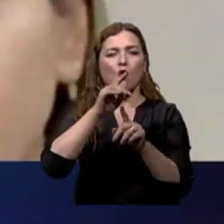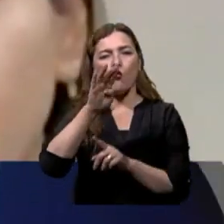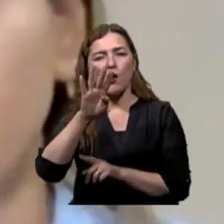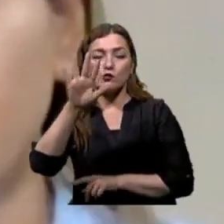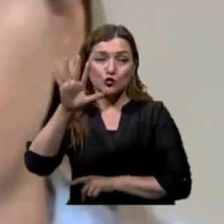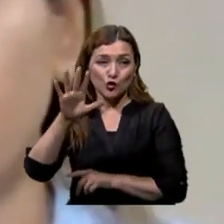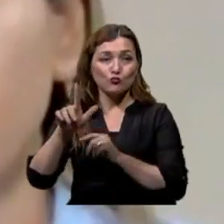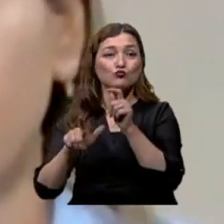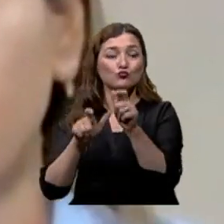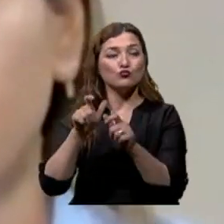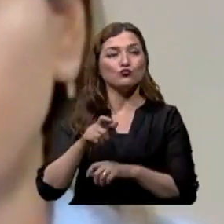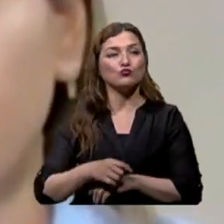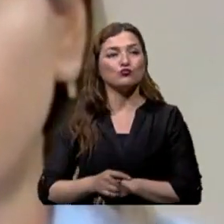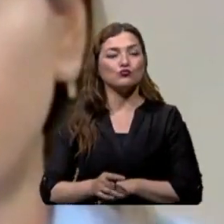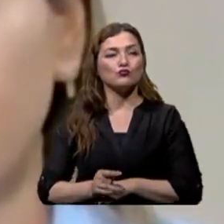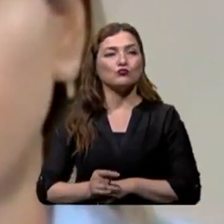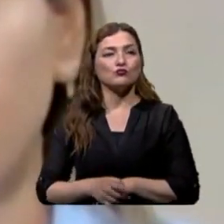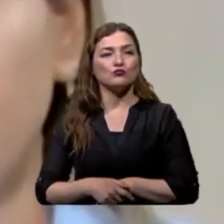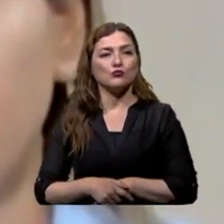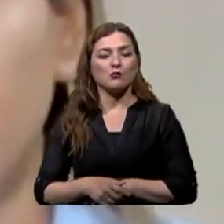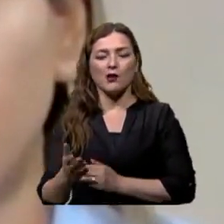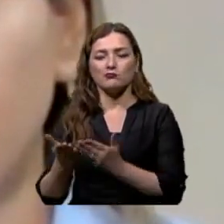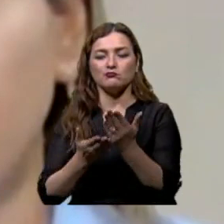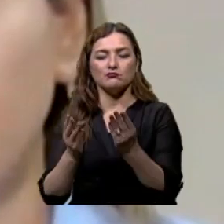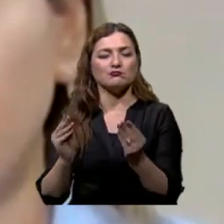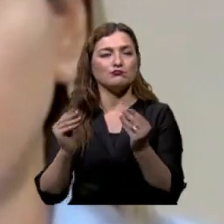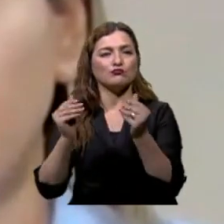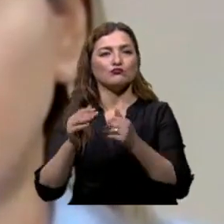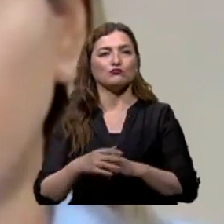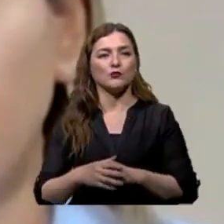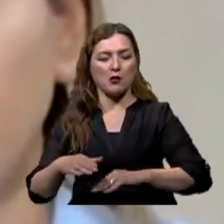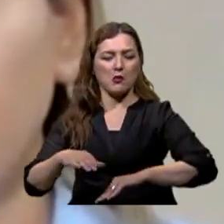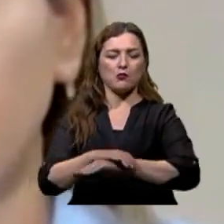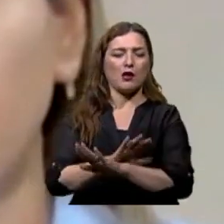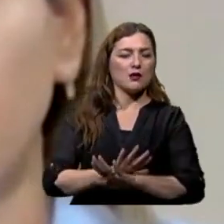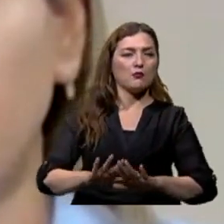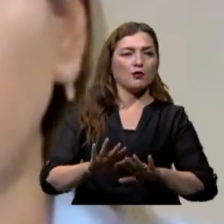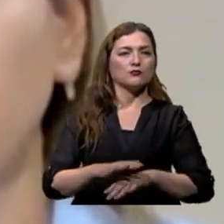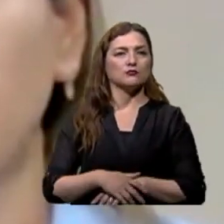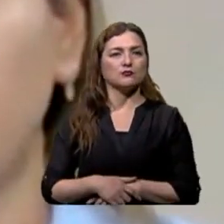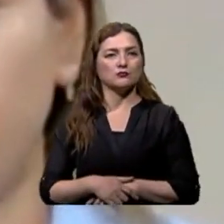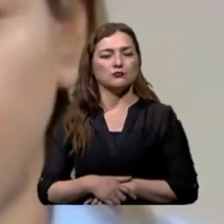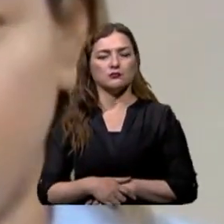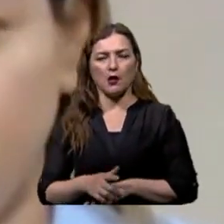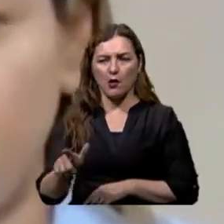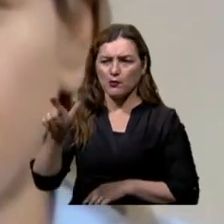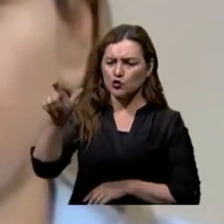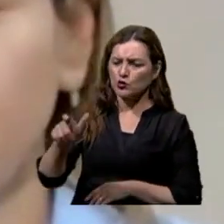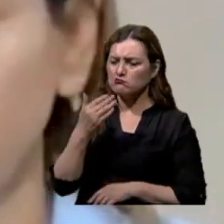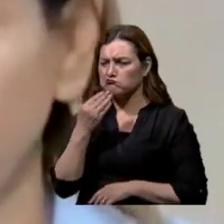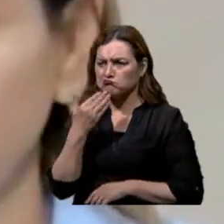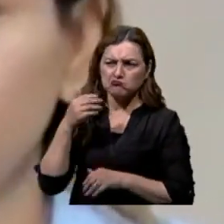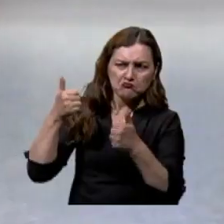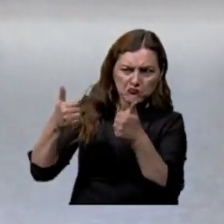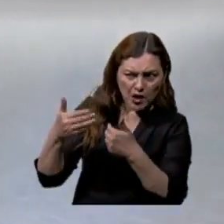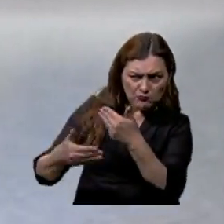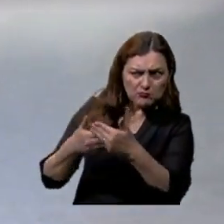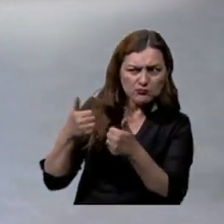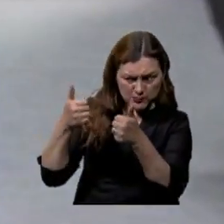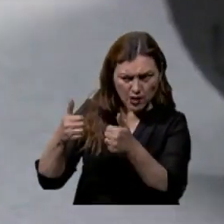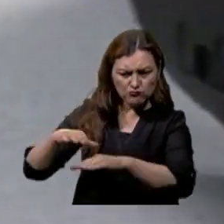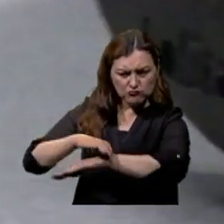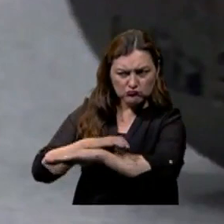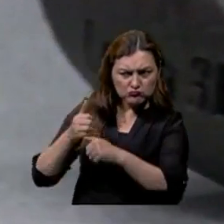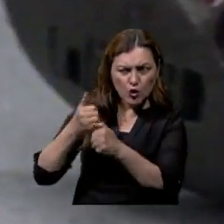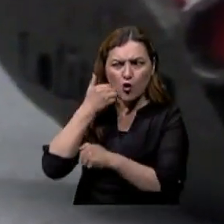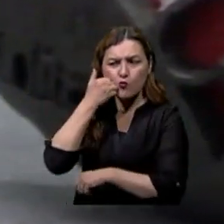todo es por el servicio que se brinda. No es solamente la prótesis como tal, es el seguimiento del paciente, el postproceso. Las prótesis